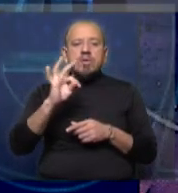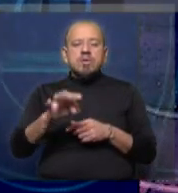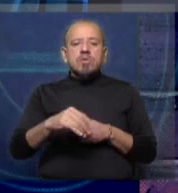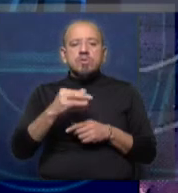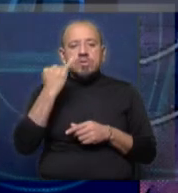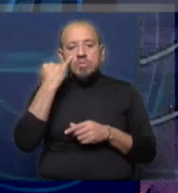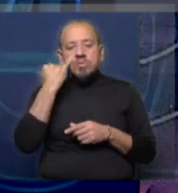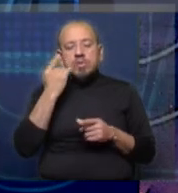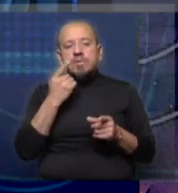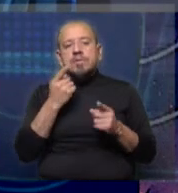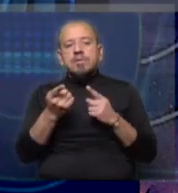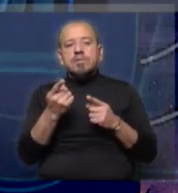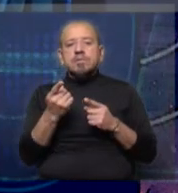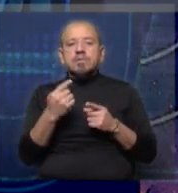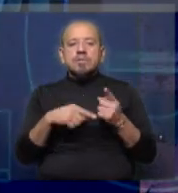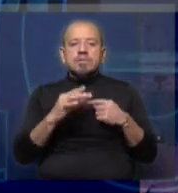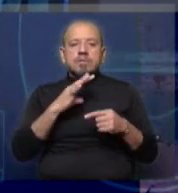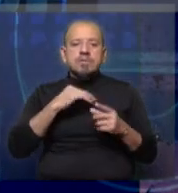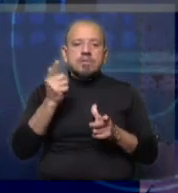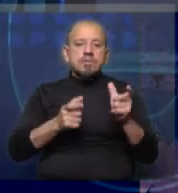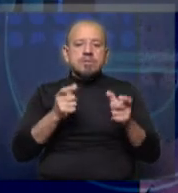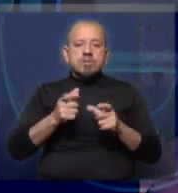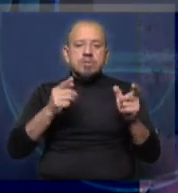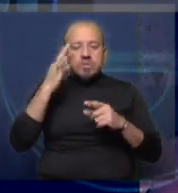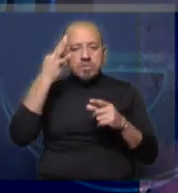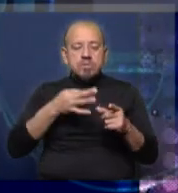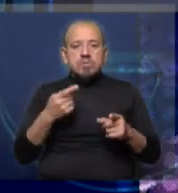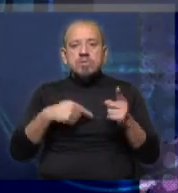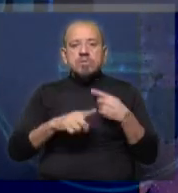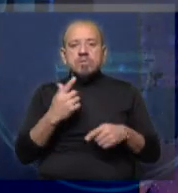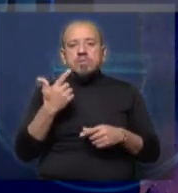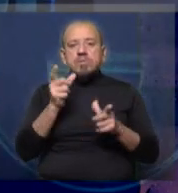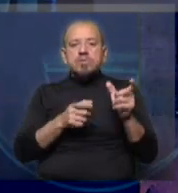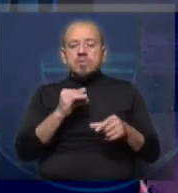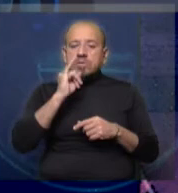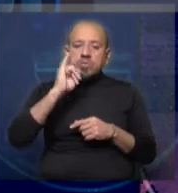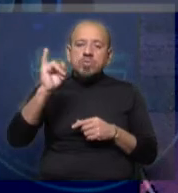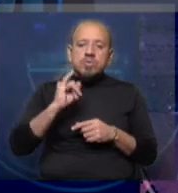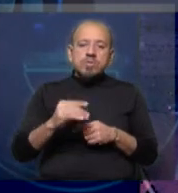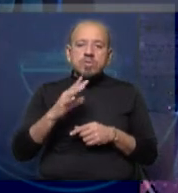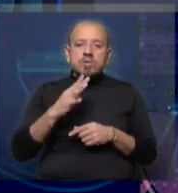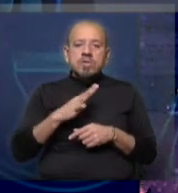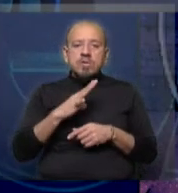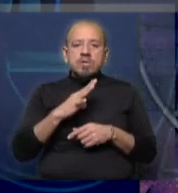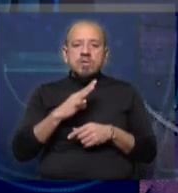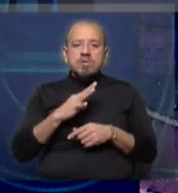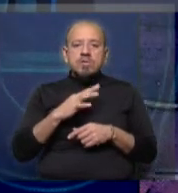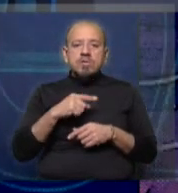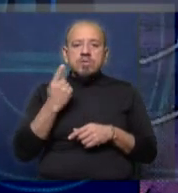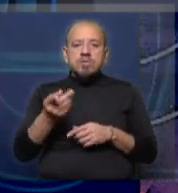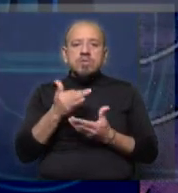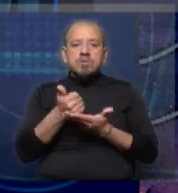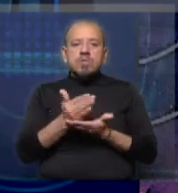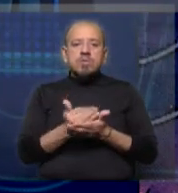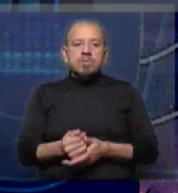este y hay personas este especializadas en eso Entonces donde la gente denuncia y tiene un respaldo en los demás departamentos